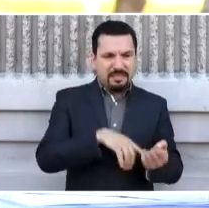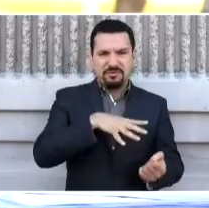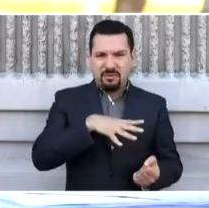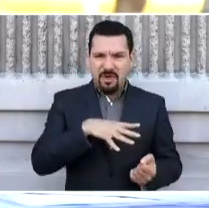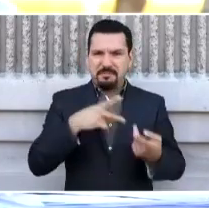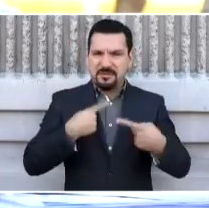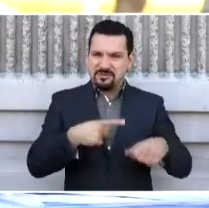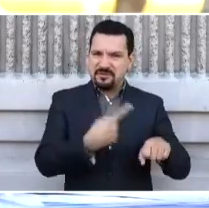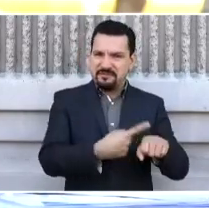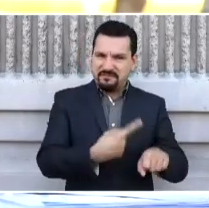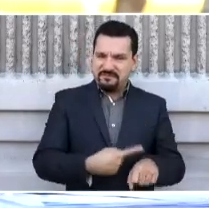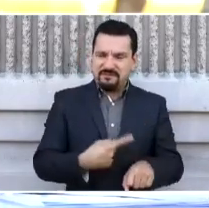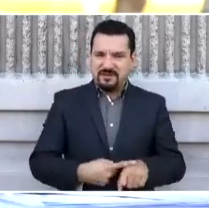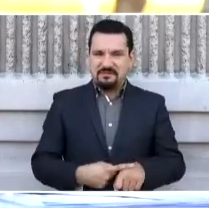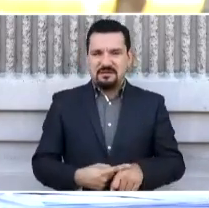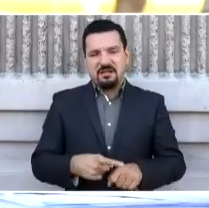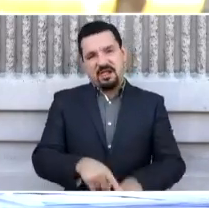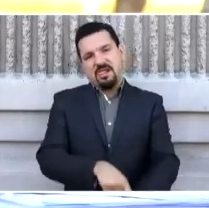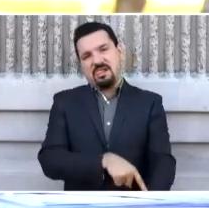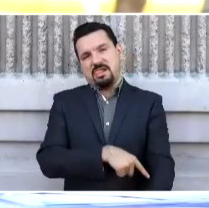Sí los tenemos. Yo